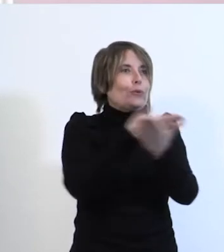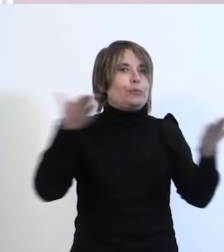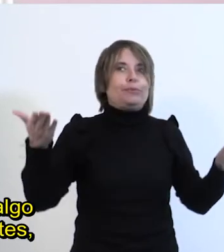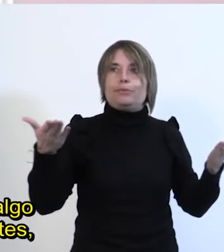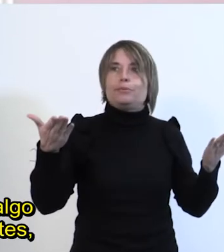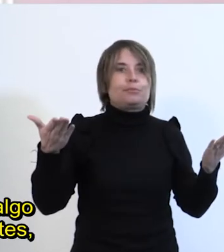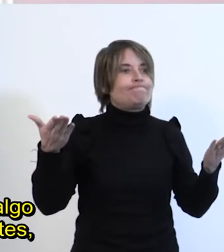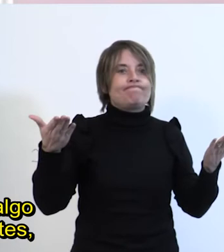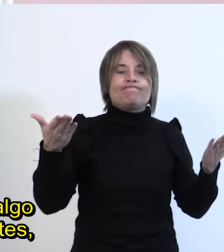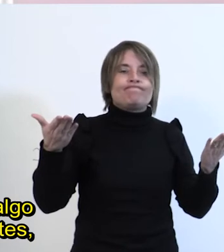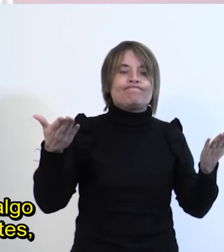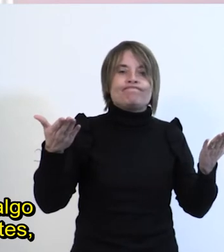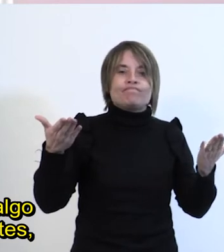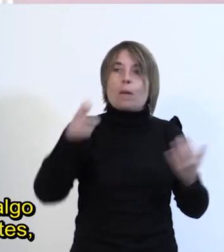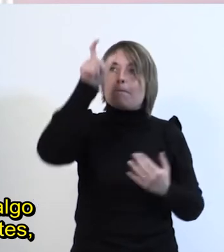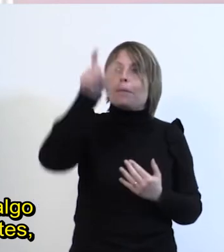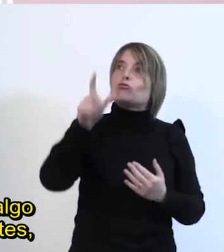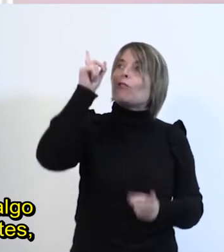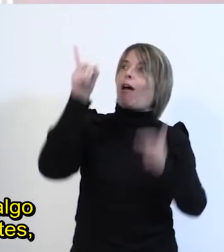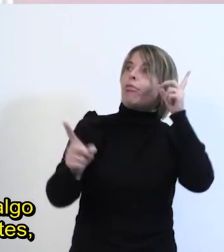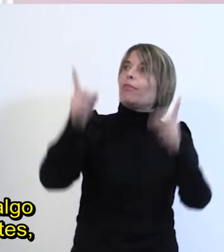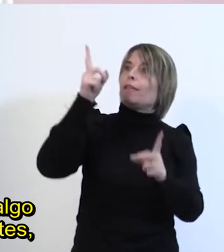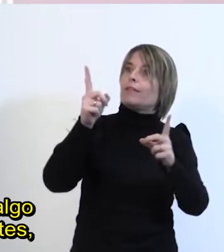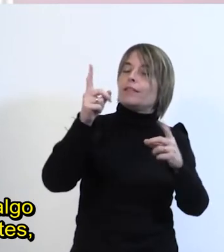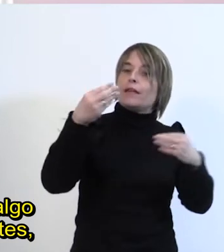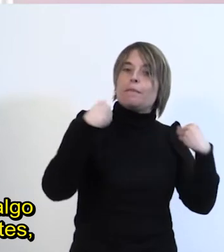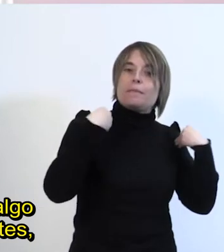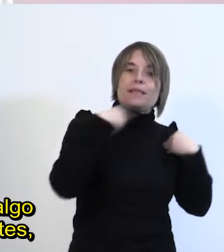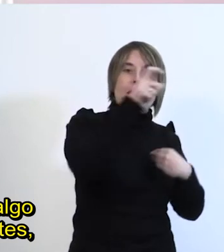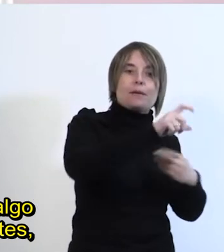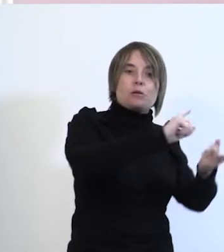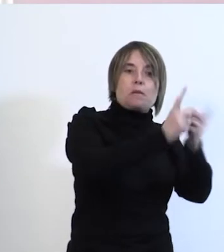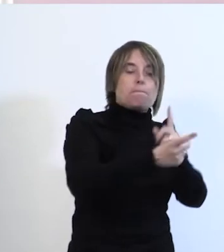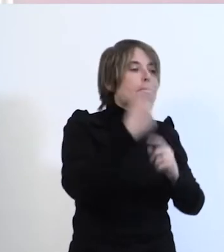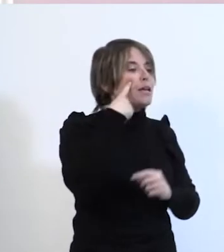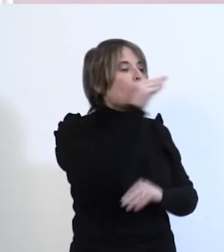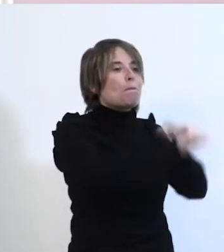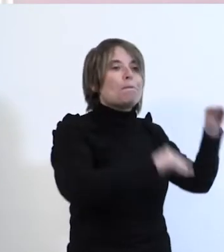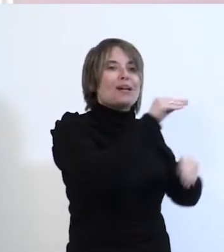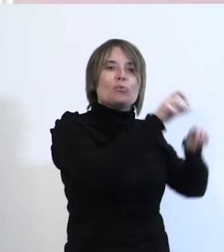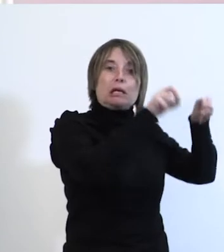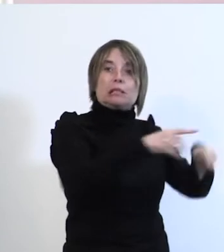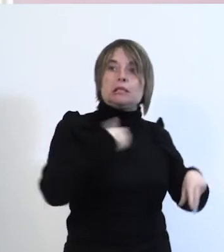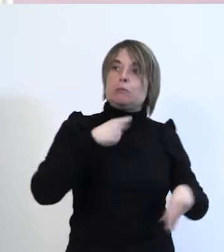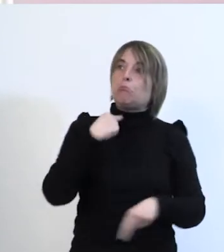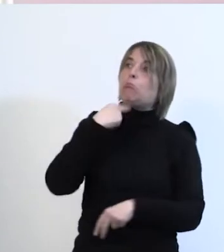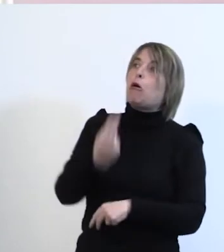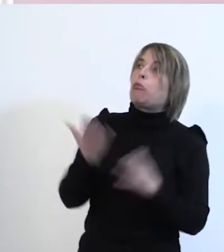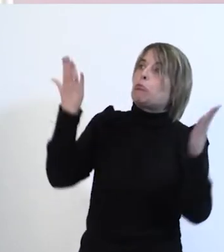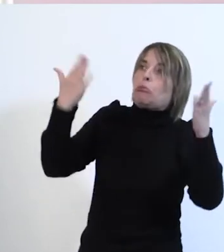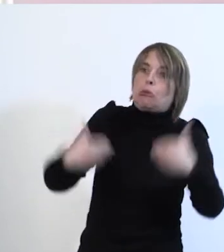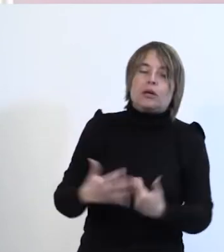situaciones en las que hay alguien que decide algo que va a cambiar la vida de las gentes, pero lo hace sin que la gente decida